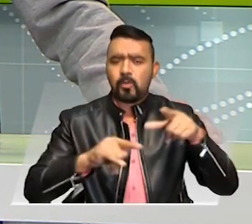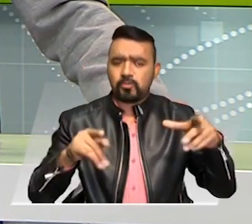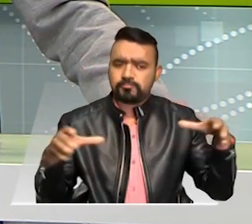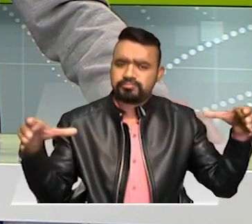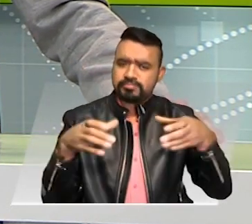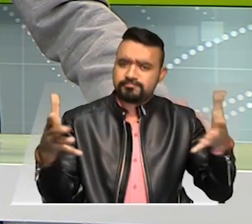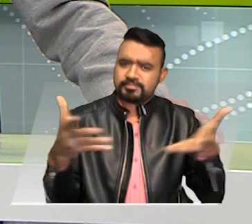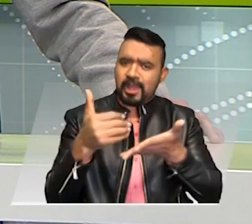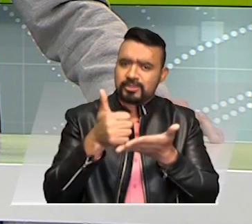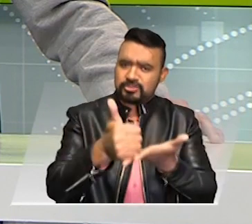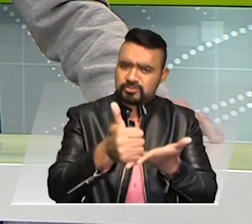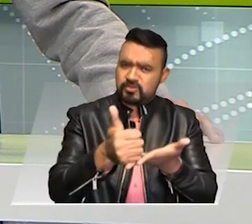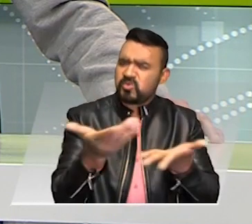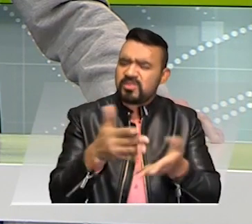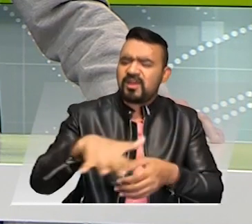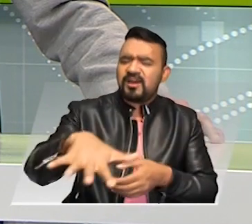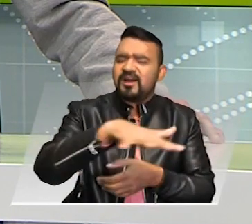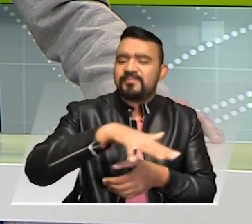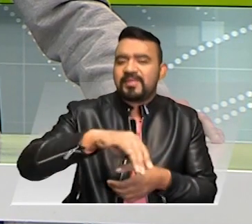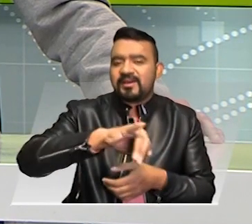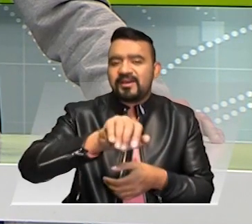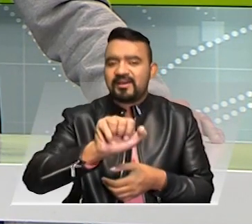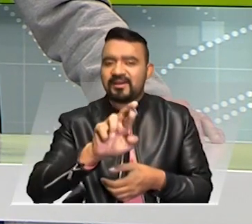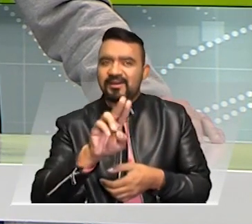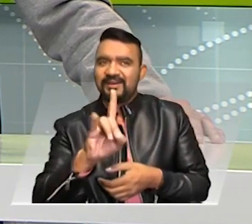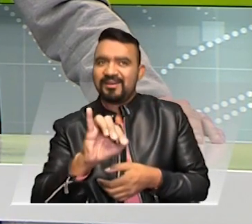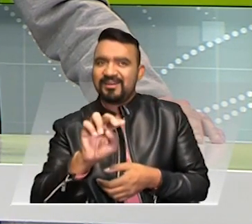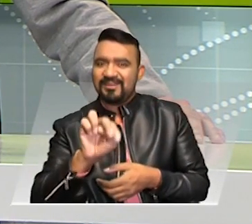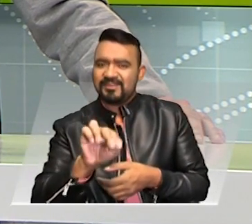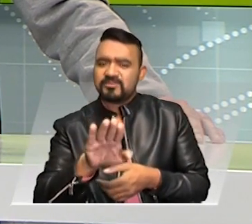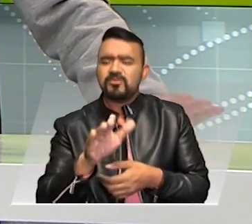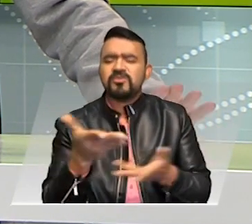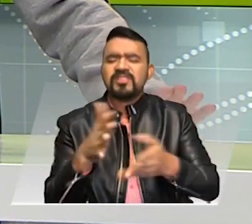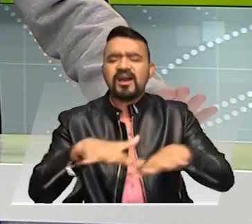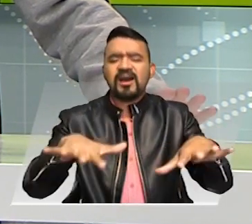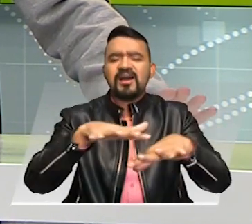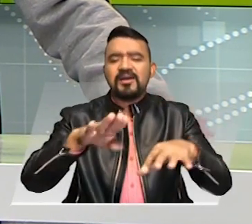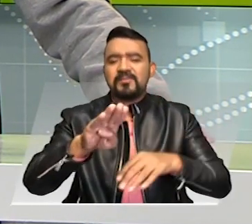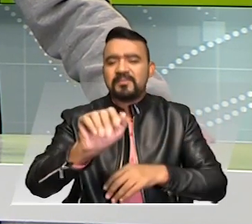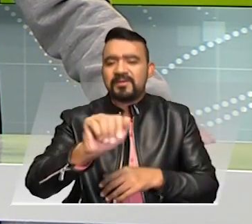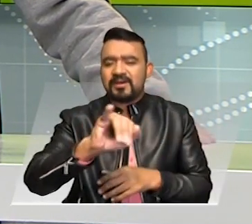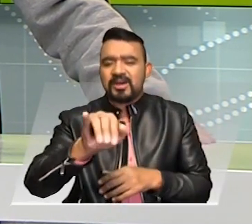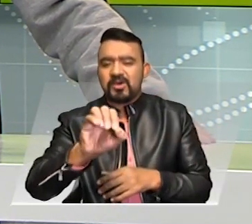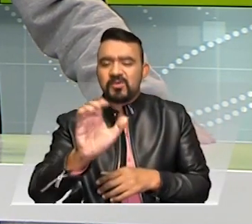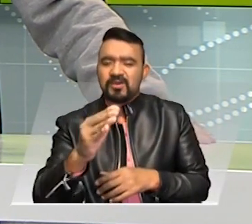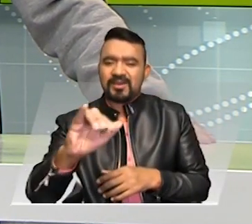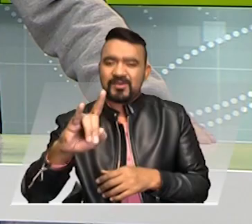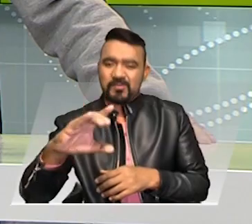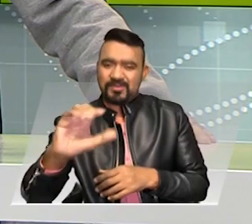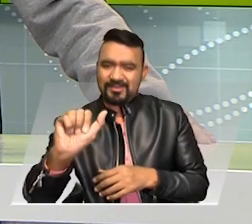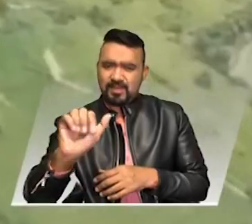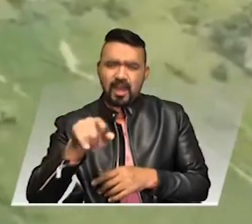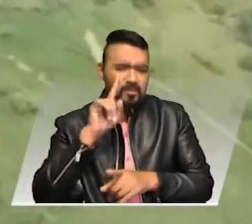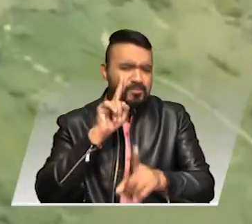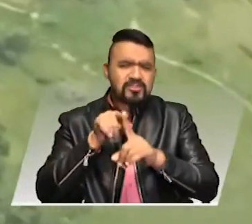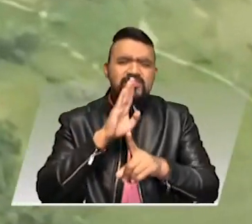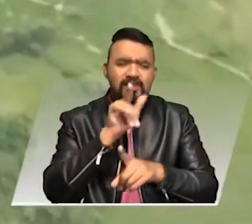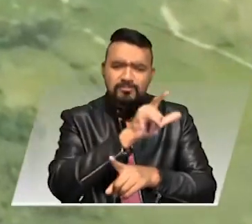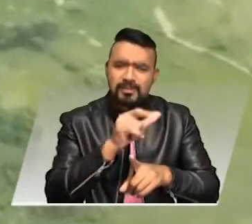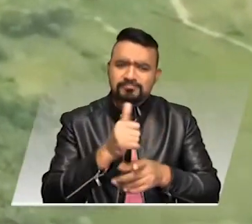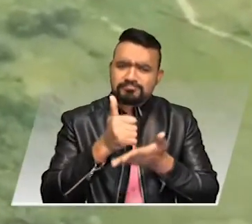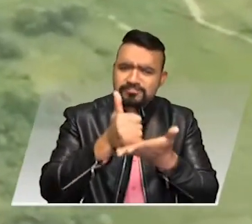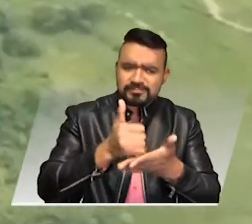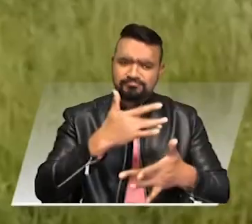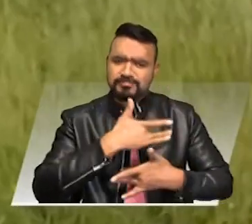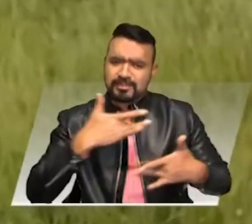del bajo cauca antioqueño allí con profesionales de distintas especialidades atendieron a toda la comunidad a la jornada